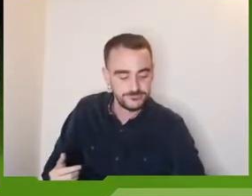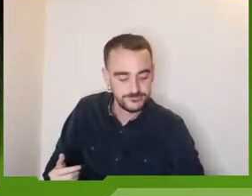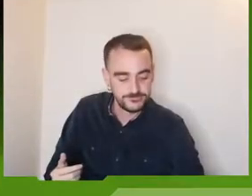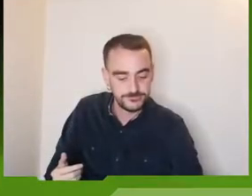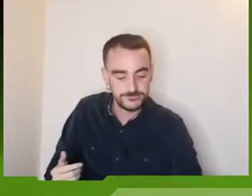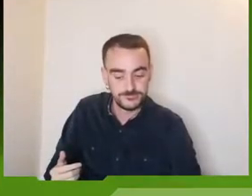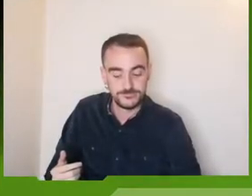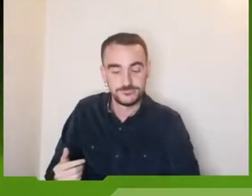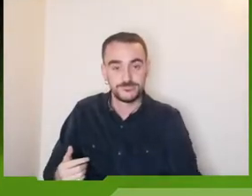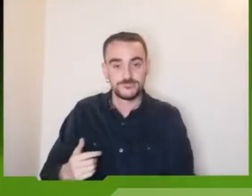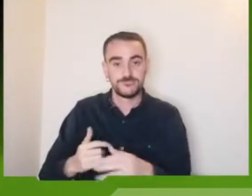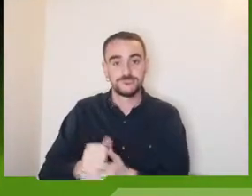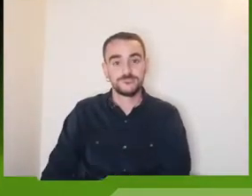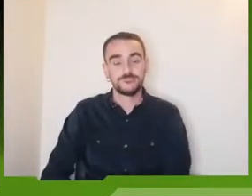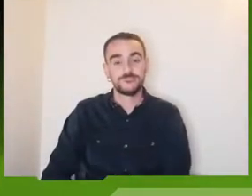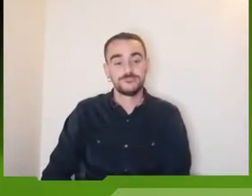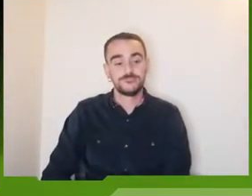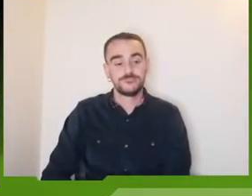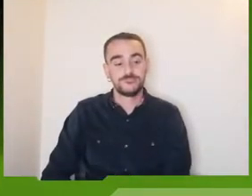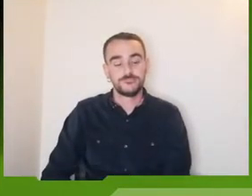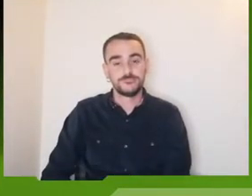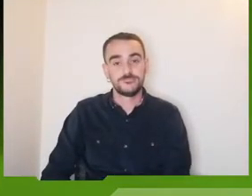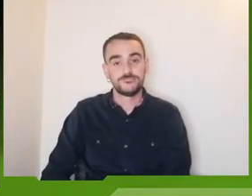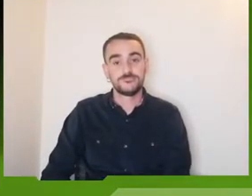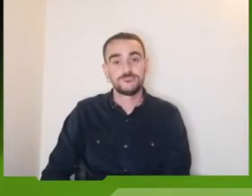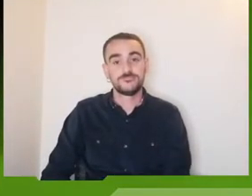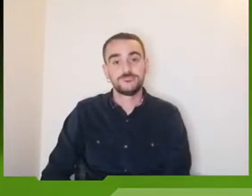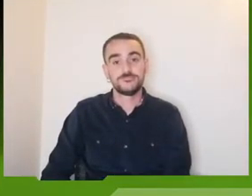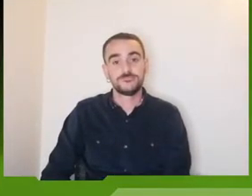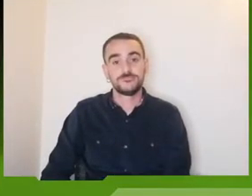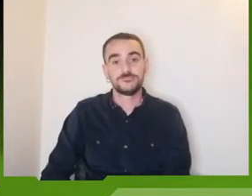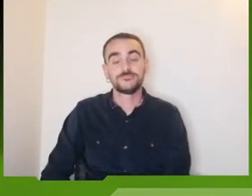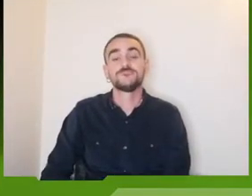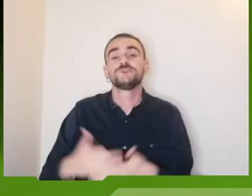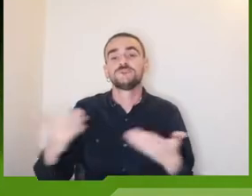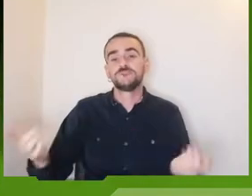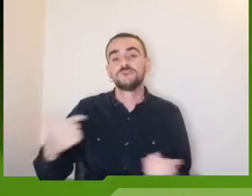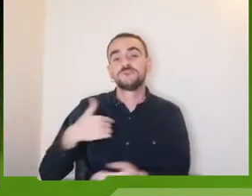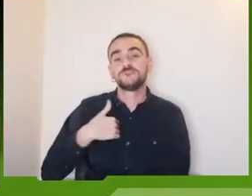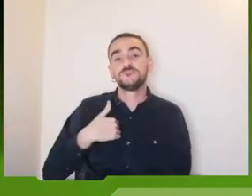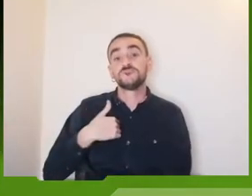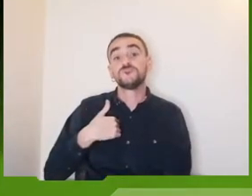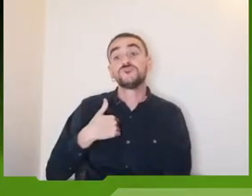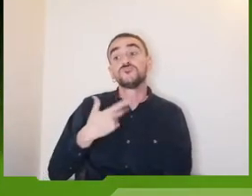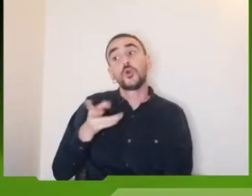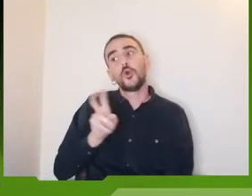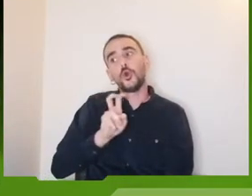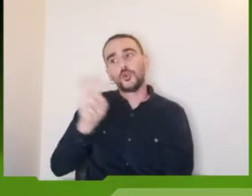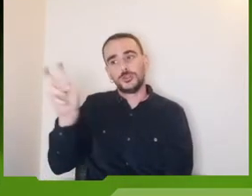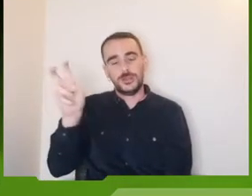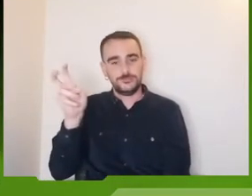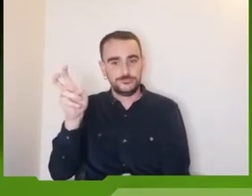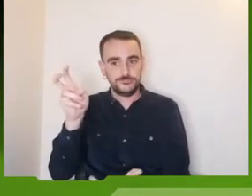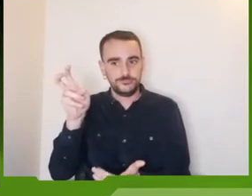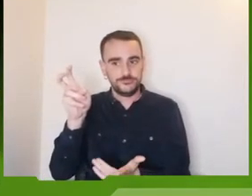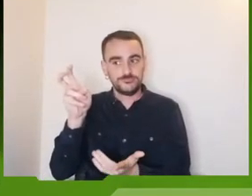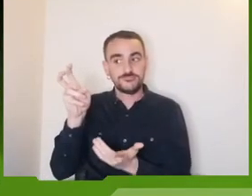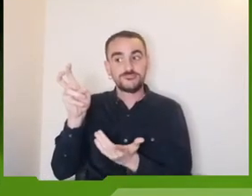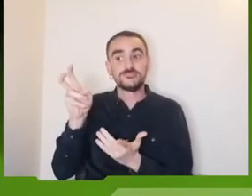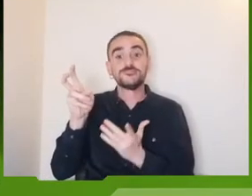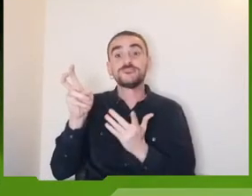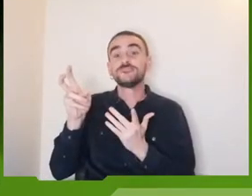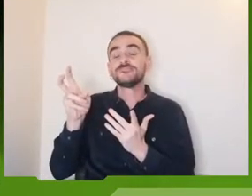haría yo, sin el directo. Y entonces me he puesto a hacer otra masa. Entonces yo quería